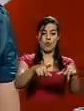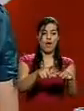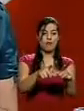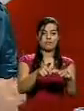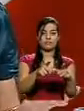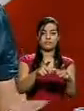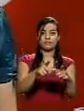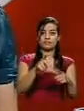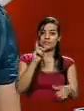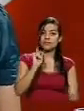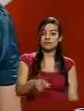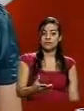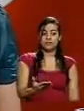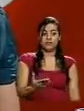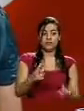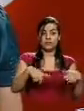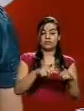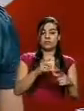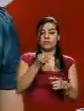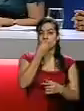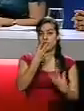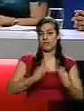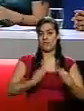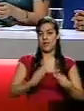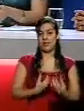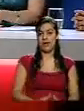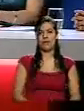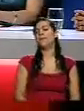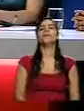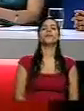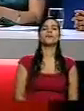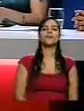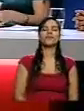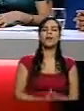lugares que deben servir para el buen vivir. Bueno, yo quisiera que me